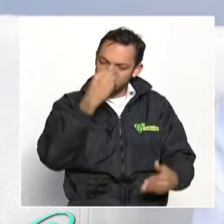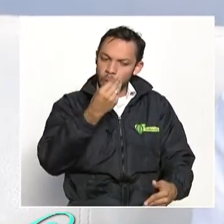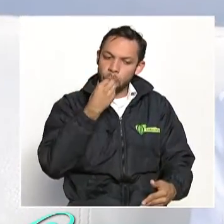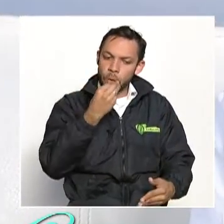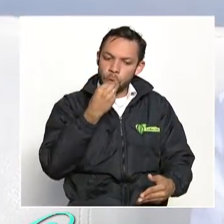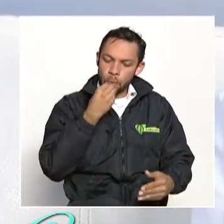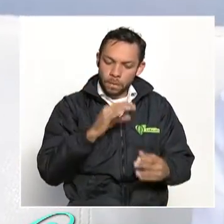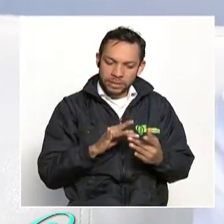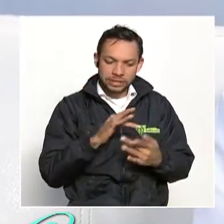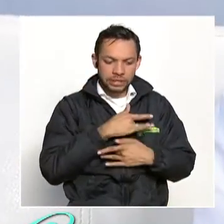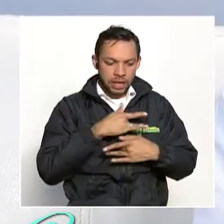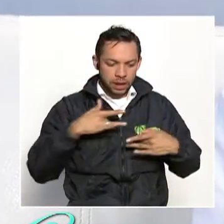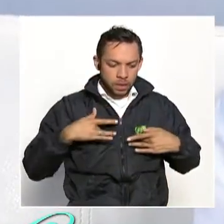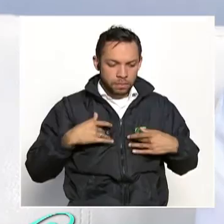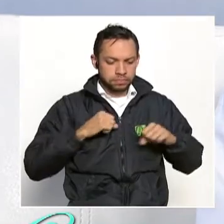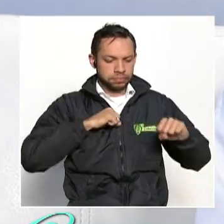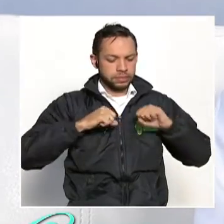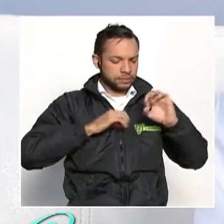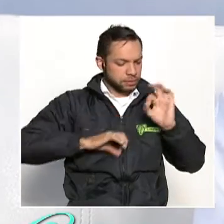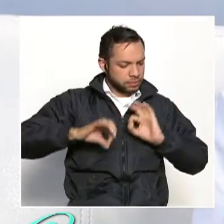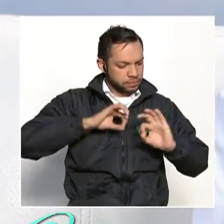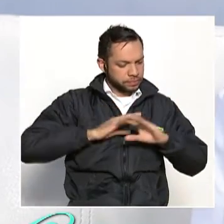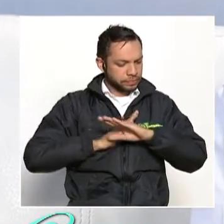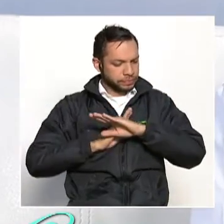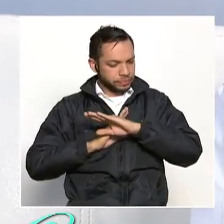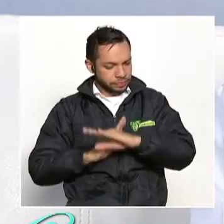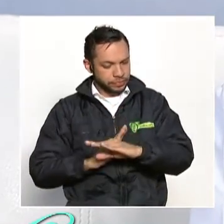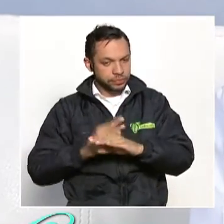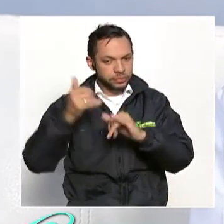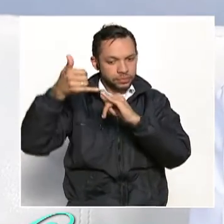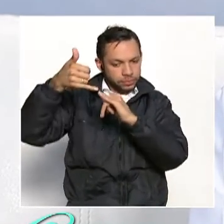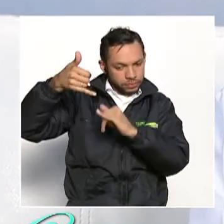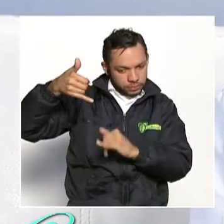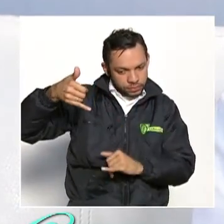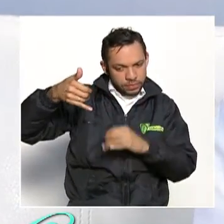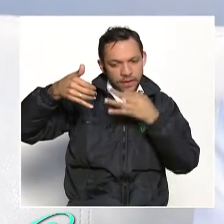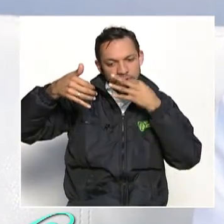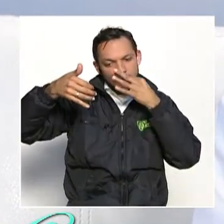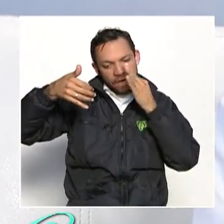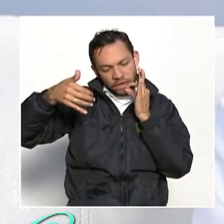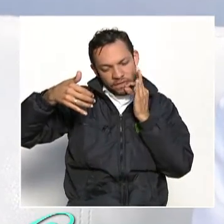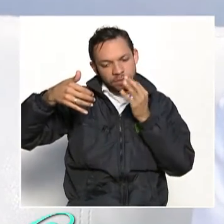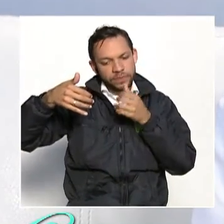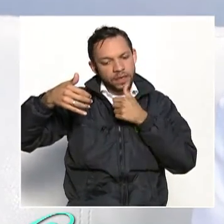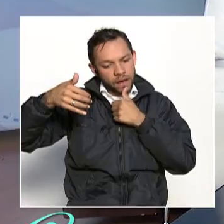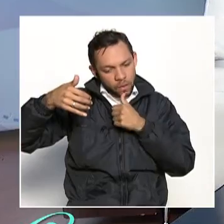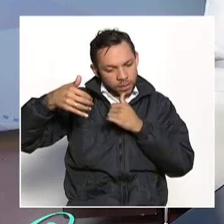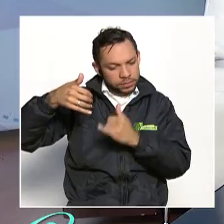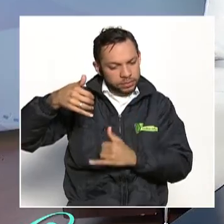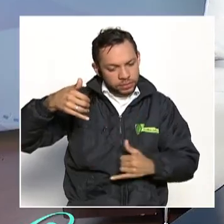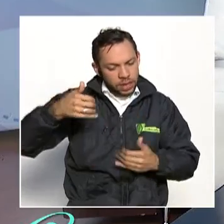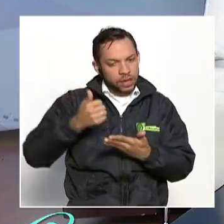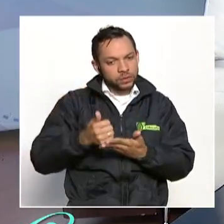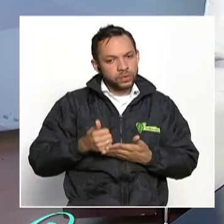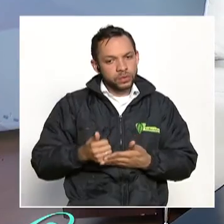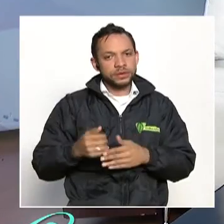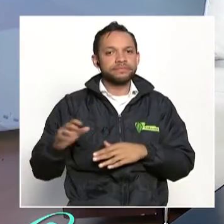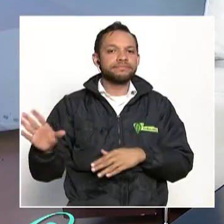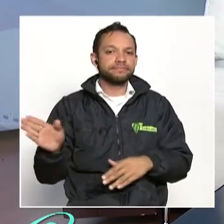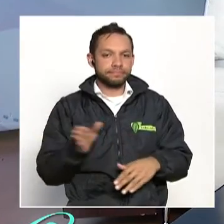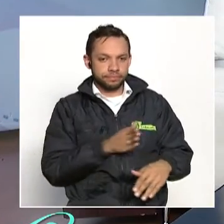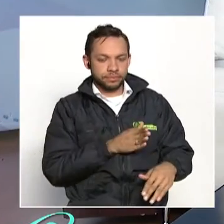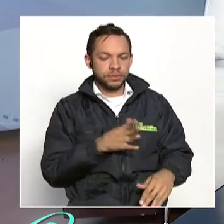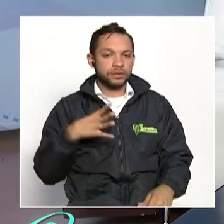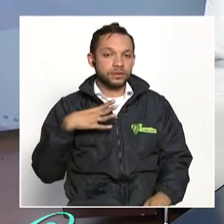en la buena salud, de la prevención y hablar de los enemas y hablar de la limpieza de colon, doctor Carlos. Sí, bueno, yo tengo una apreciación